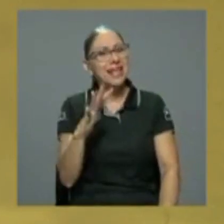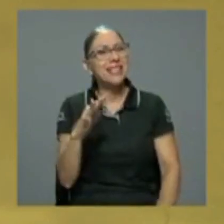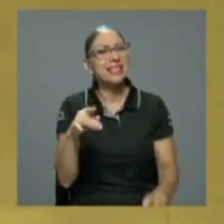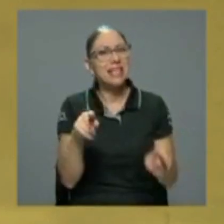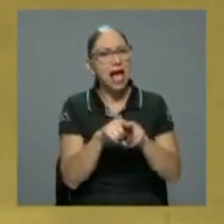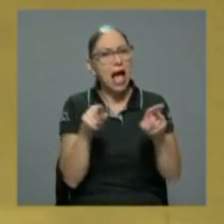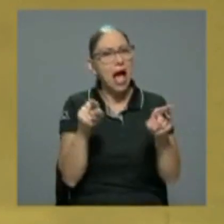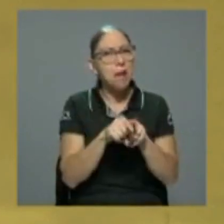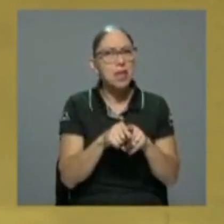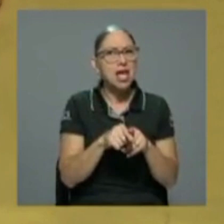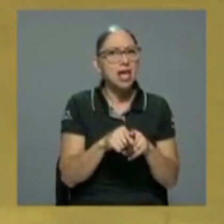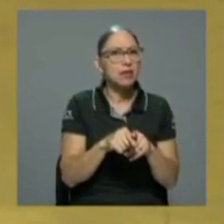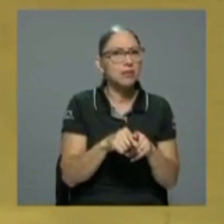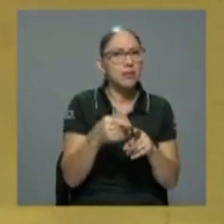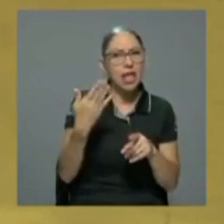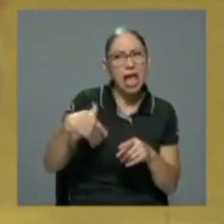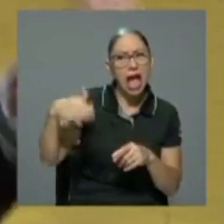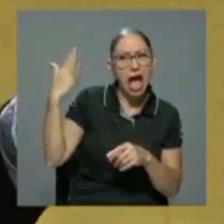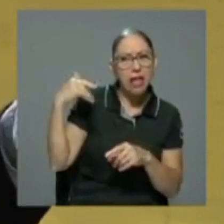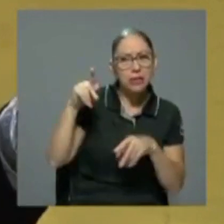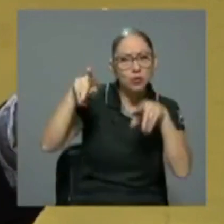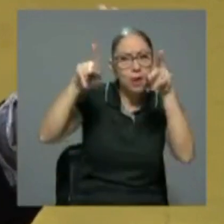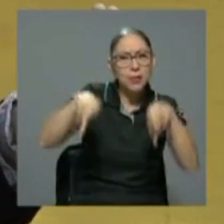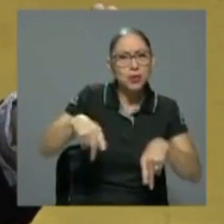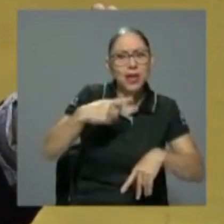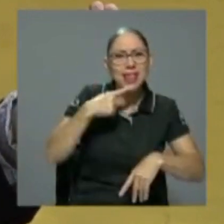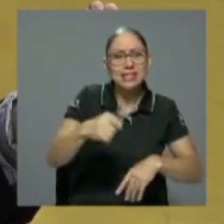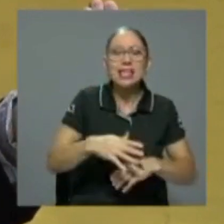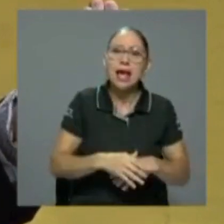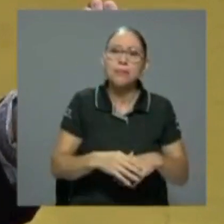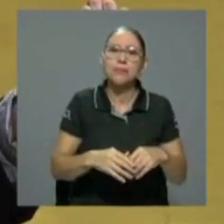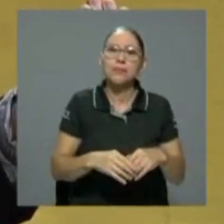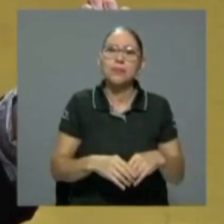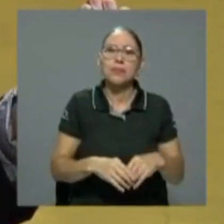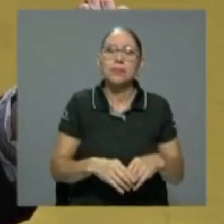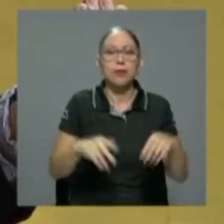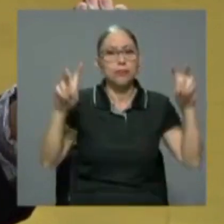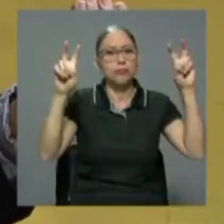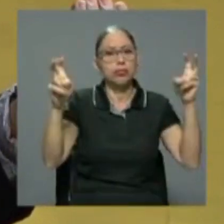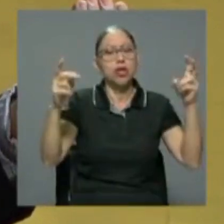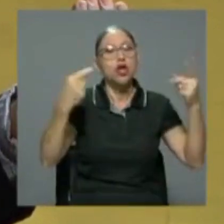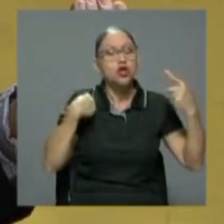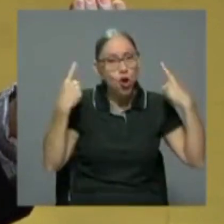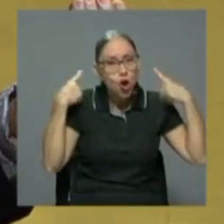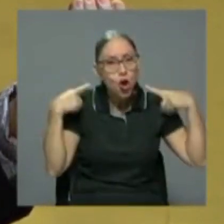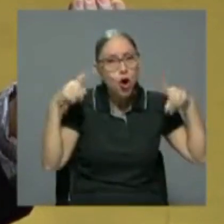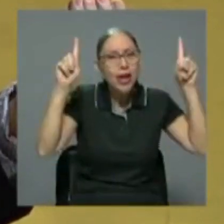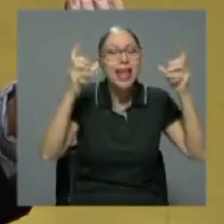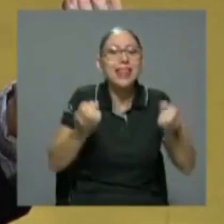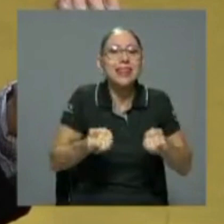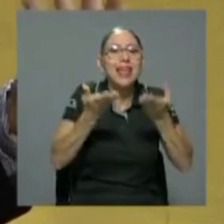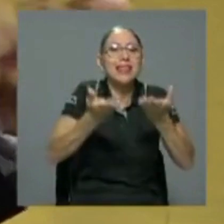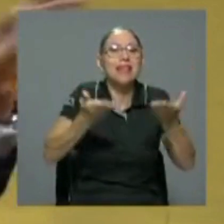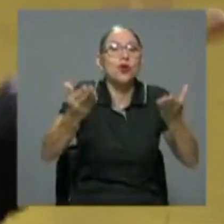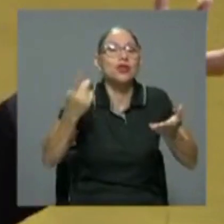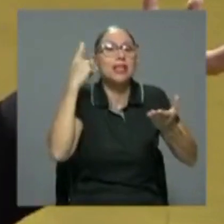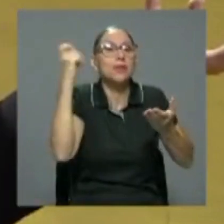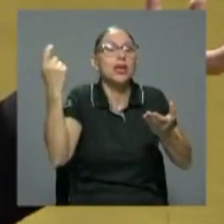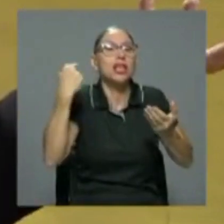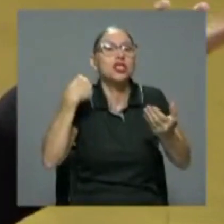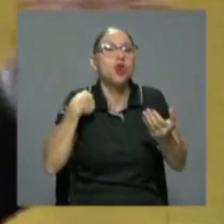alguien que no viene al caso, yo logré tantas cosas porque caminé en hombros de gigantes.